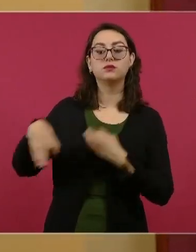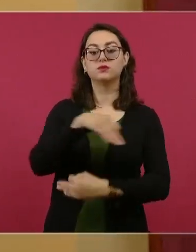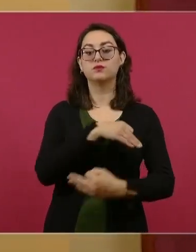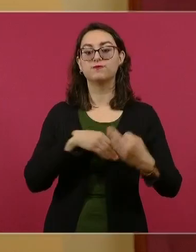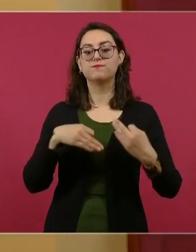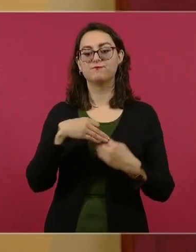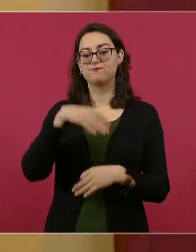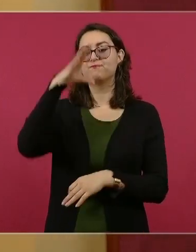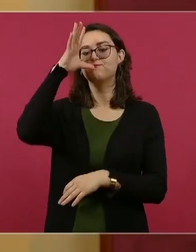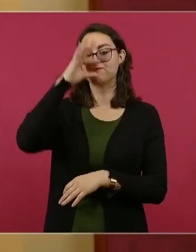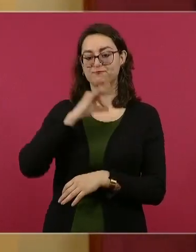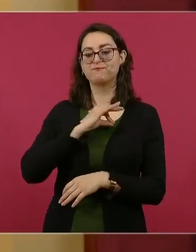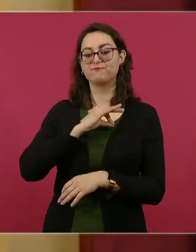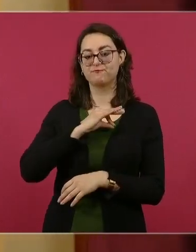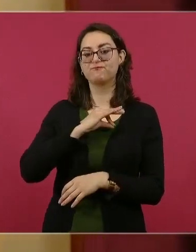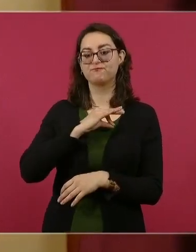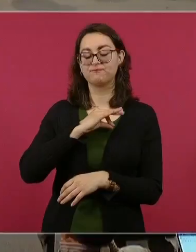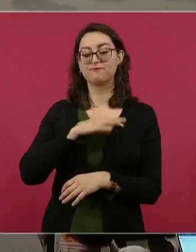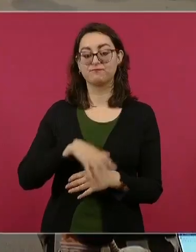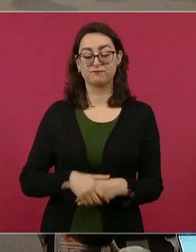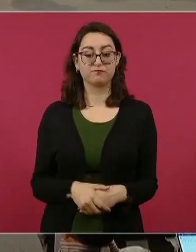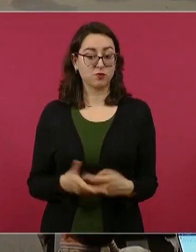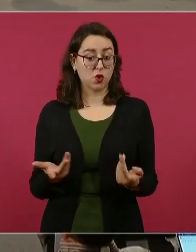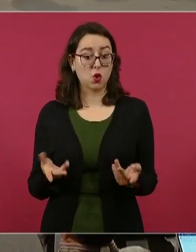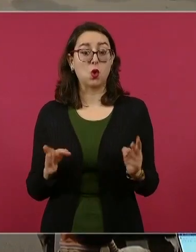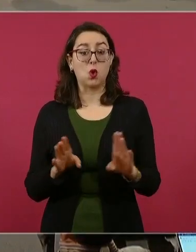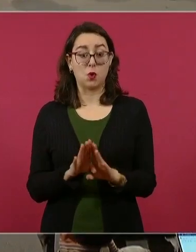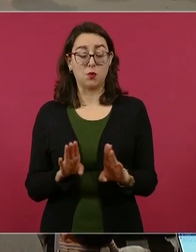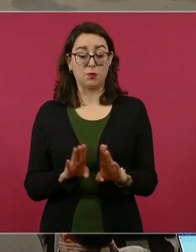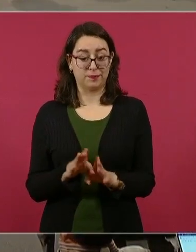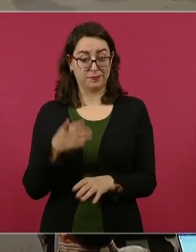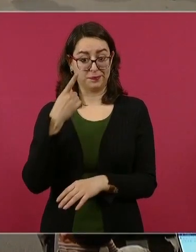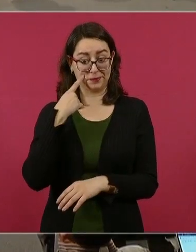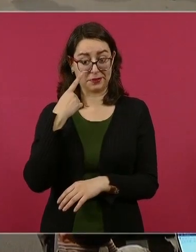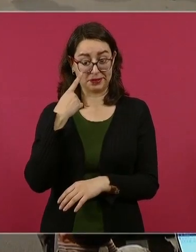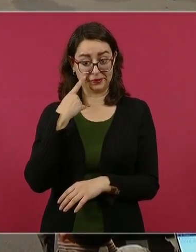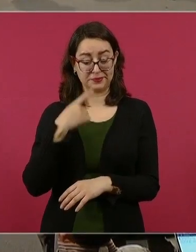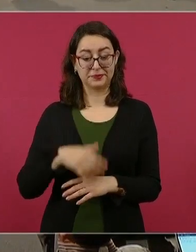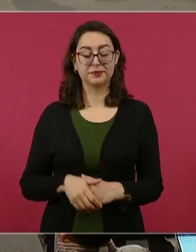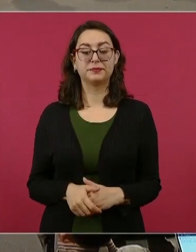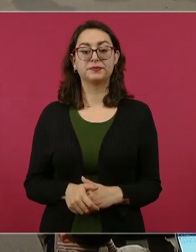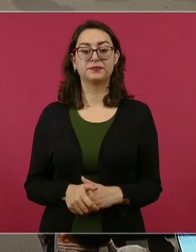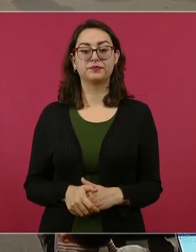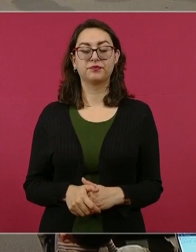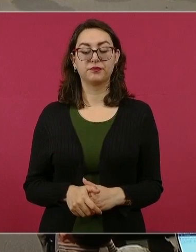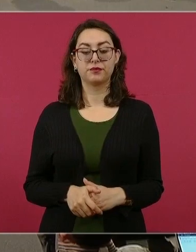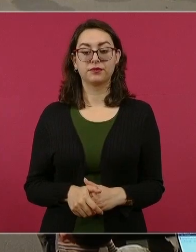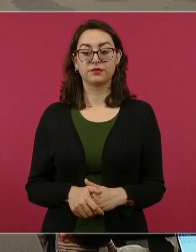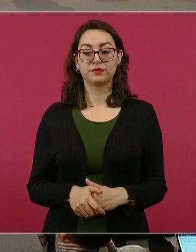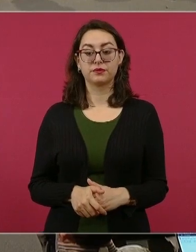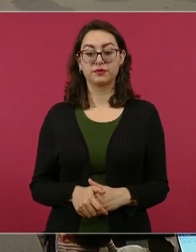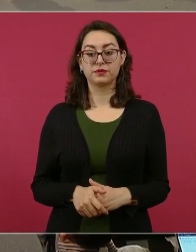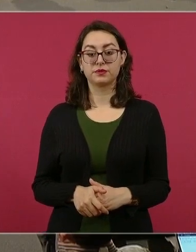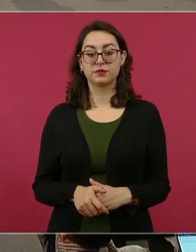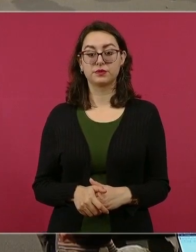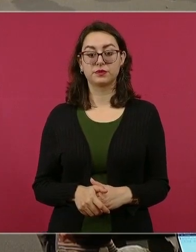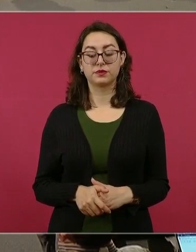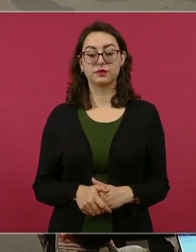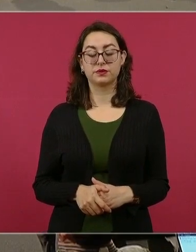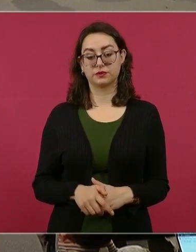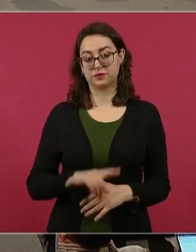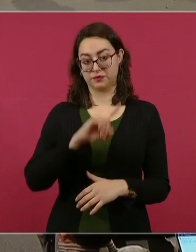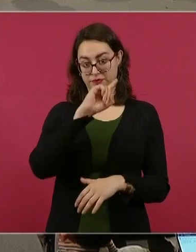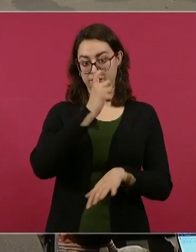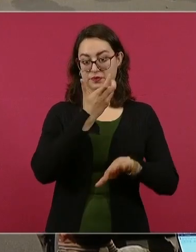Veamos algunos elementos que indican esto. La siguiente, por favor. En algunos estudios, en este caso es en